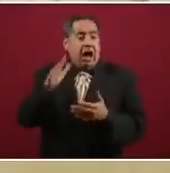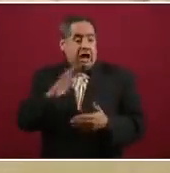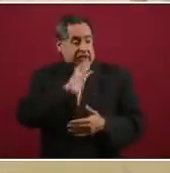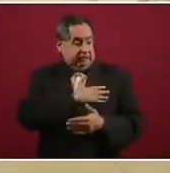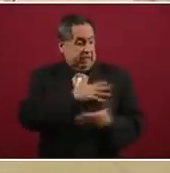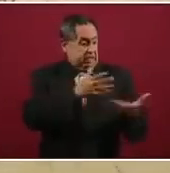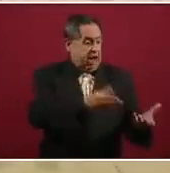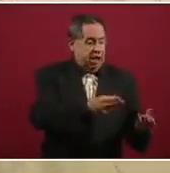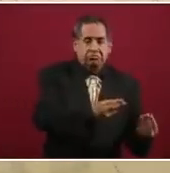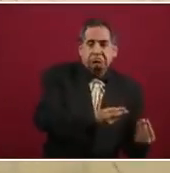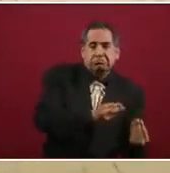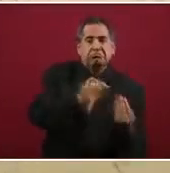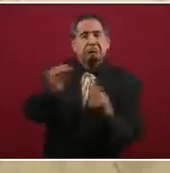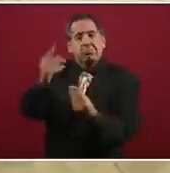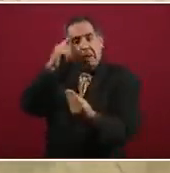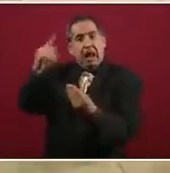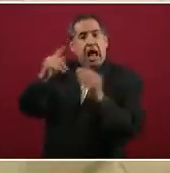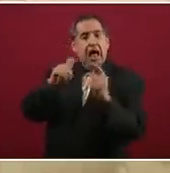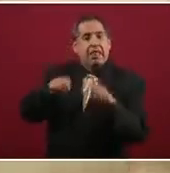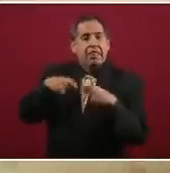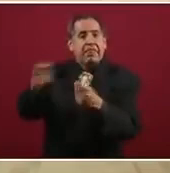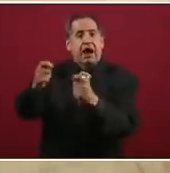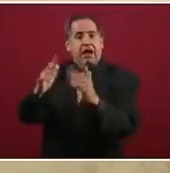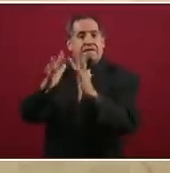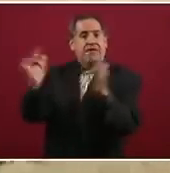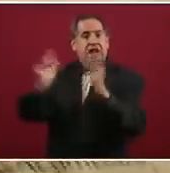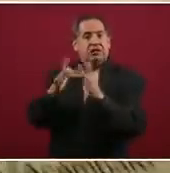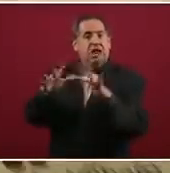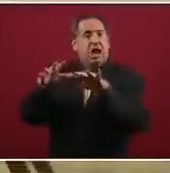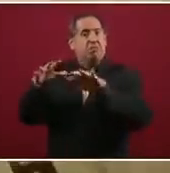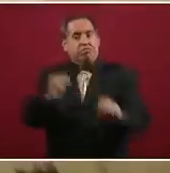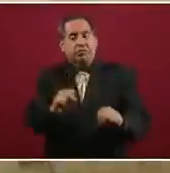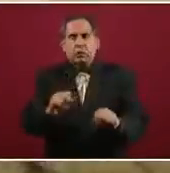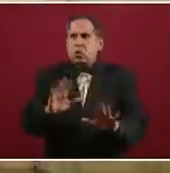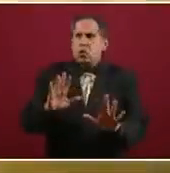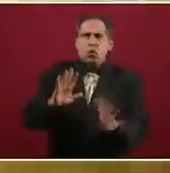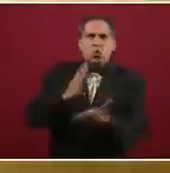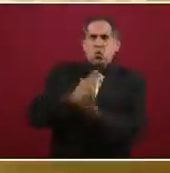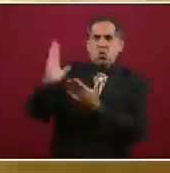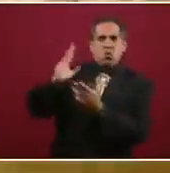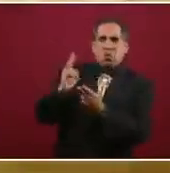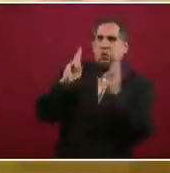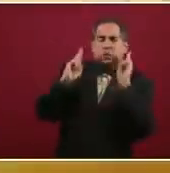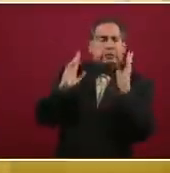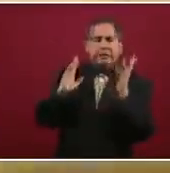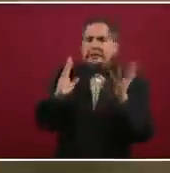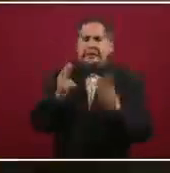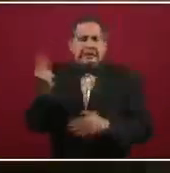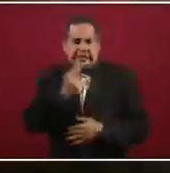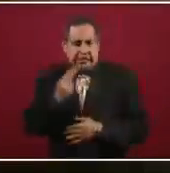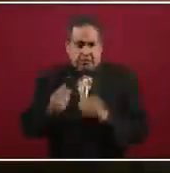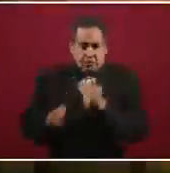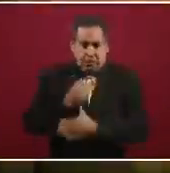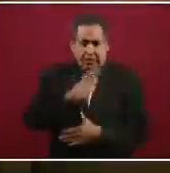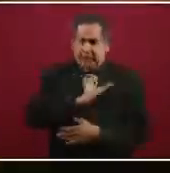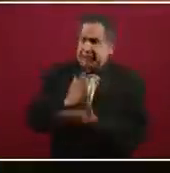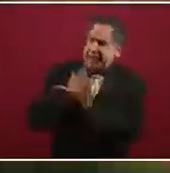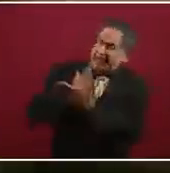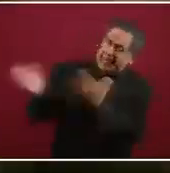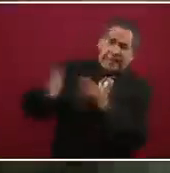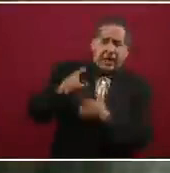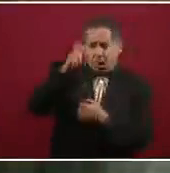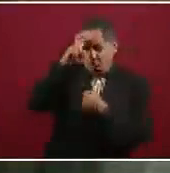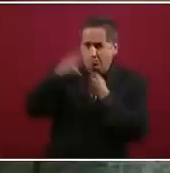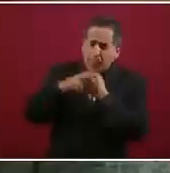de México a los franceses. Entonces había que separar a toda costa a la Nueva España de cualquier desenlace